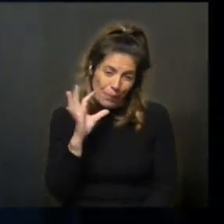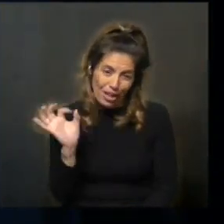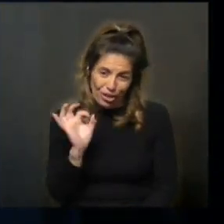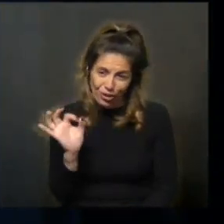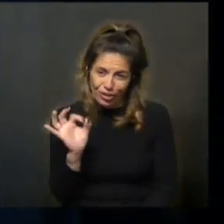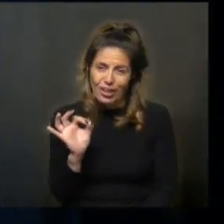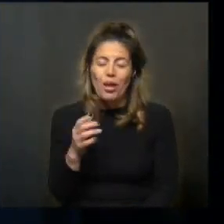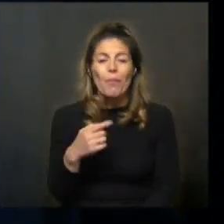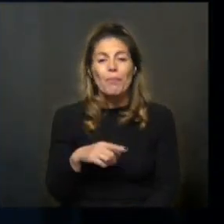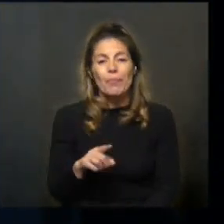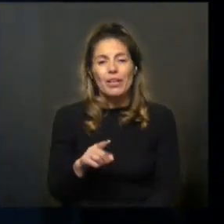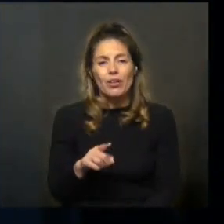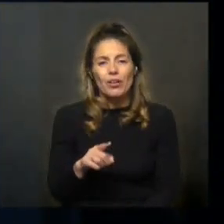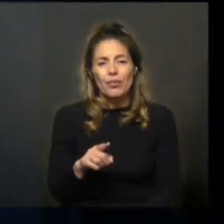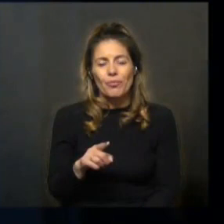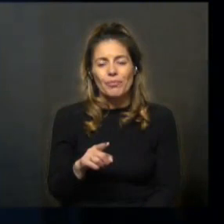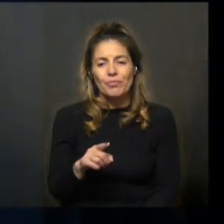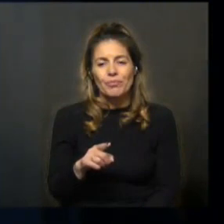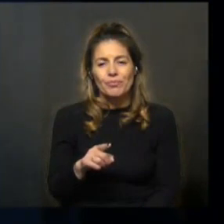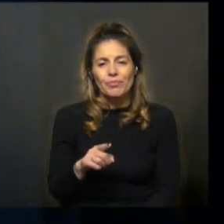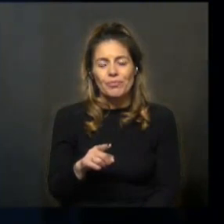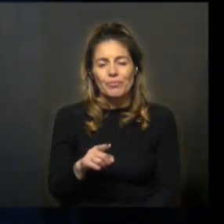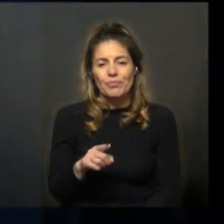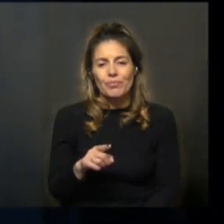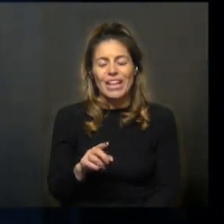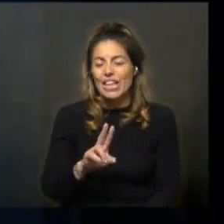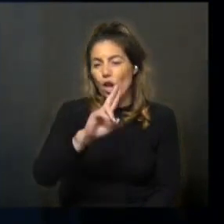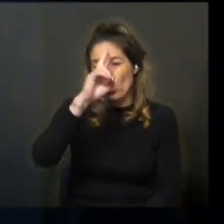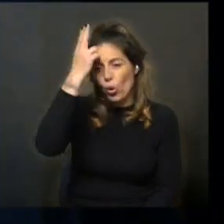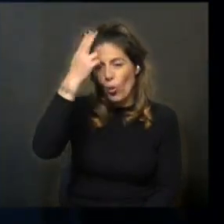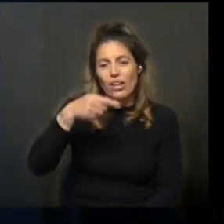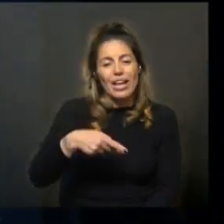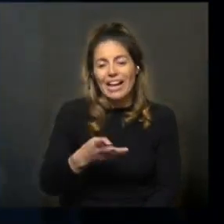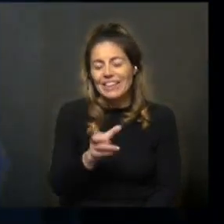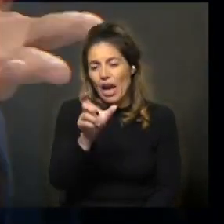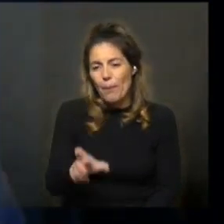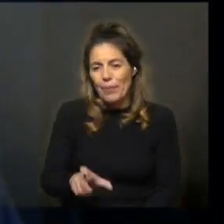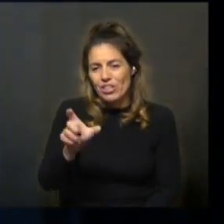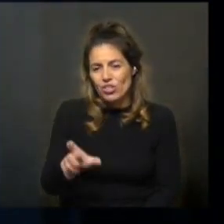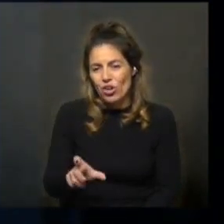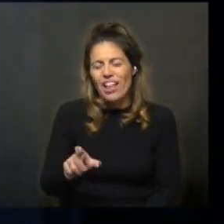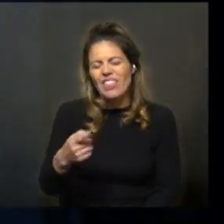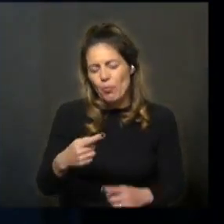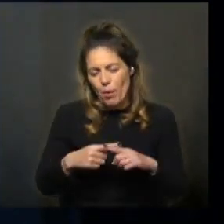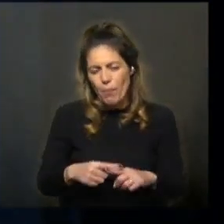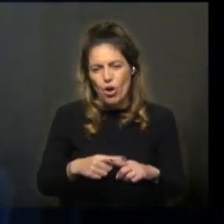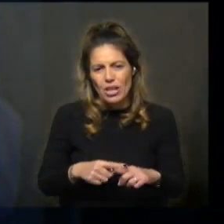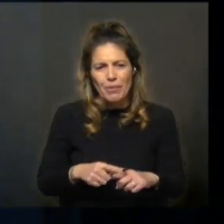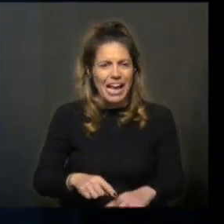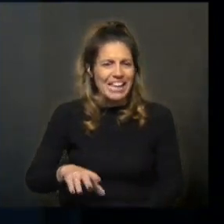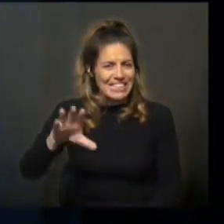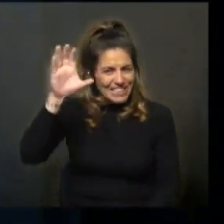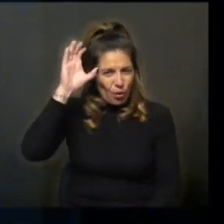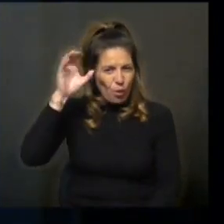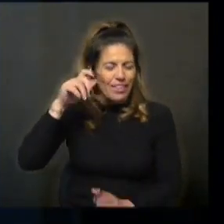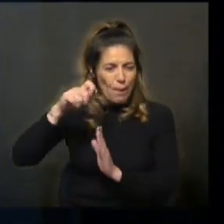digo este todo todos en el Uruguay una cantidad de gente más allá que después hubo algunas polémicas se acuerdo aquella película